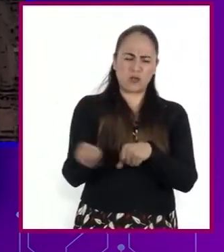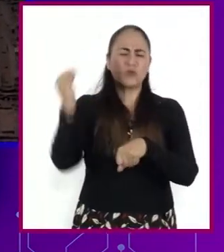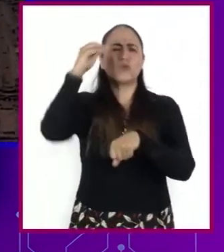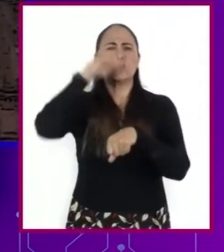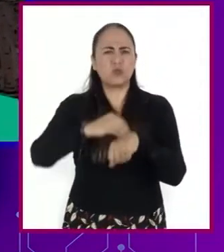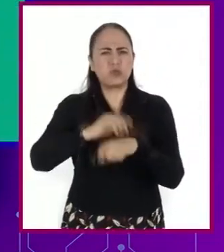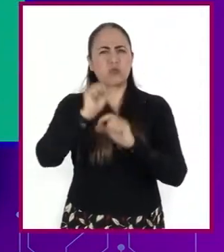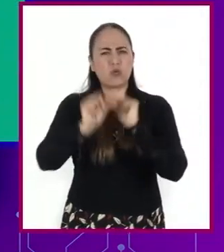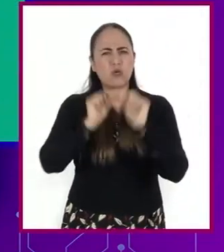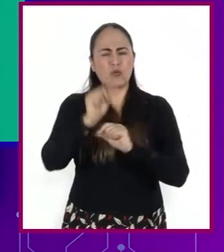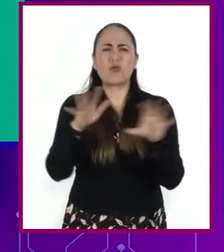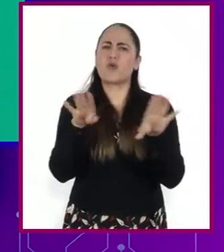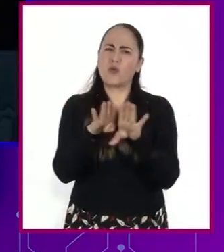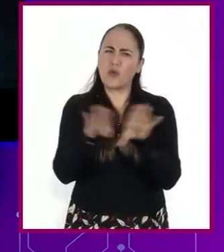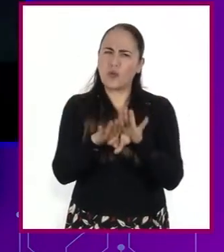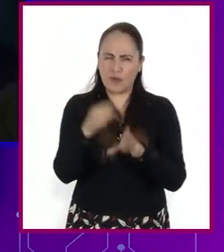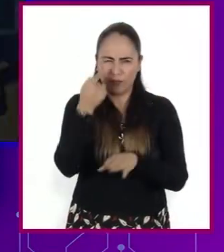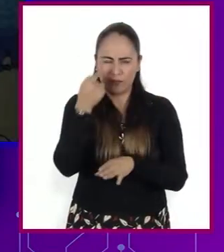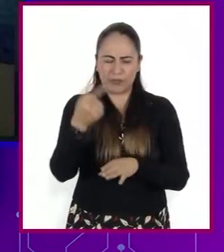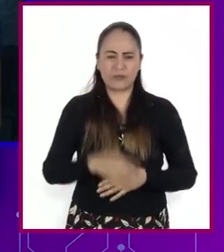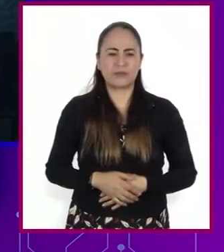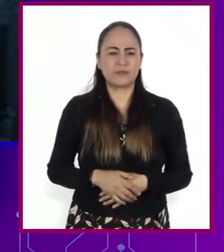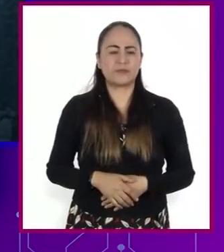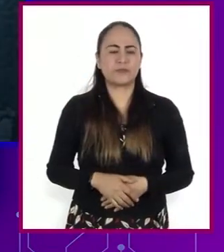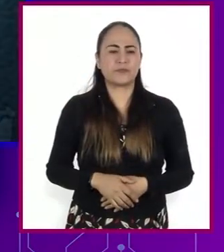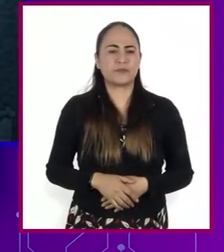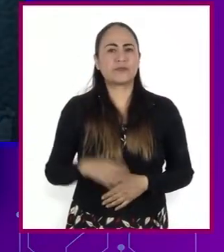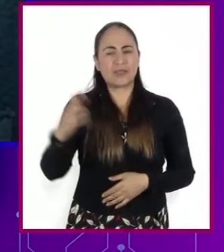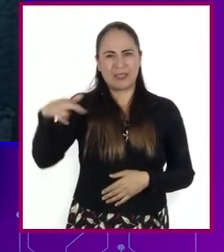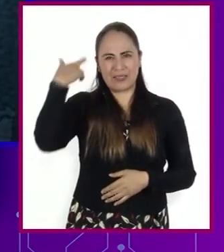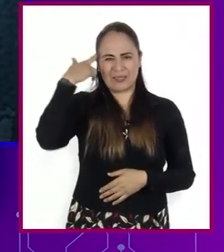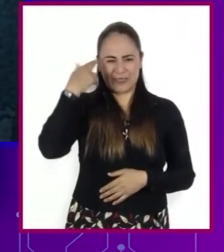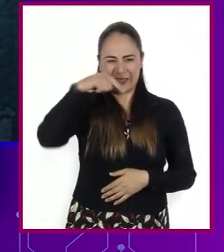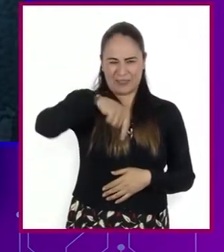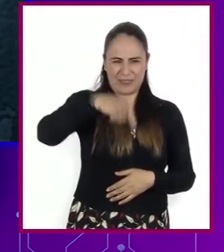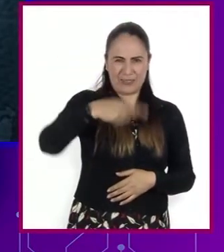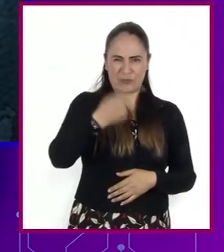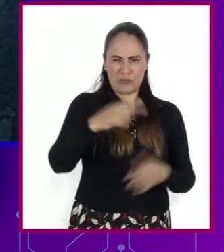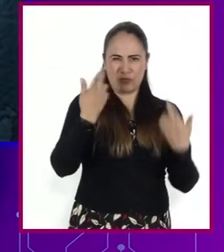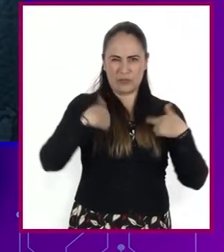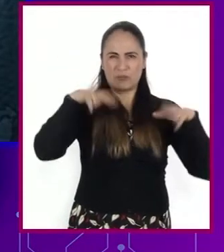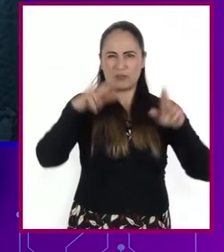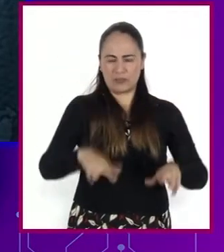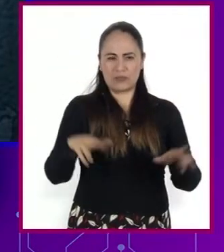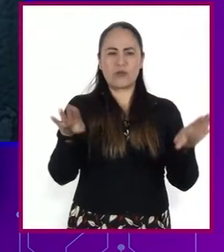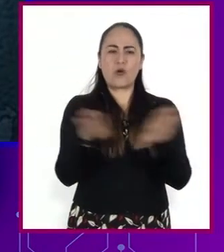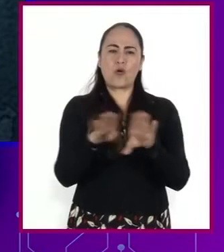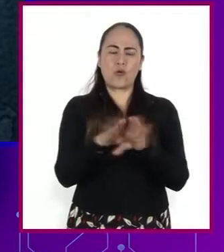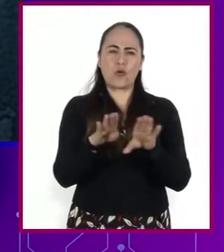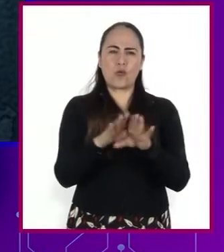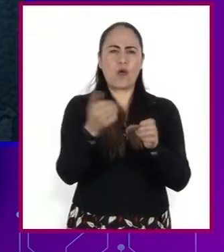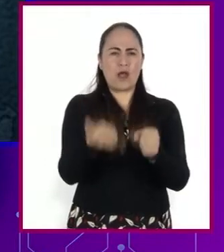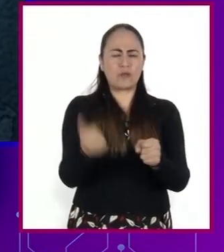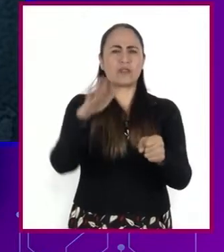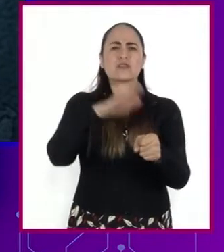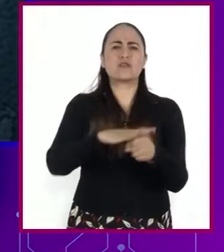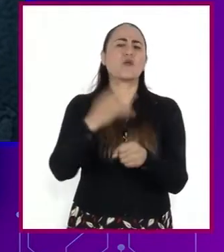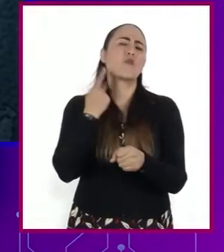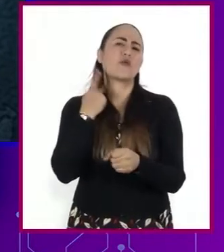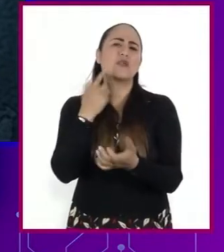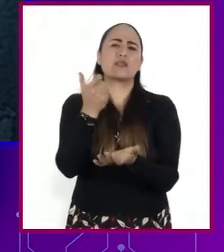se le atribuyó a este cargo la representación del mismo rey en tierras americanas. También se le dio el cargo